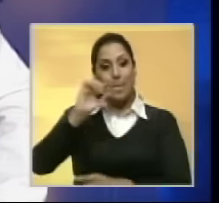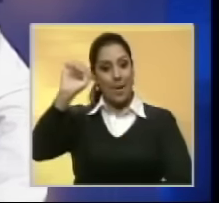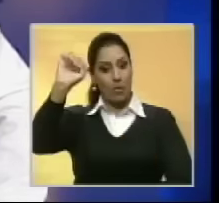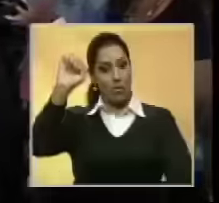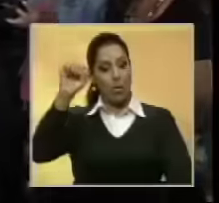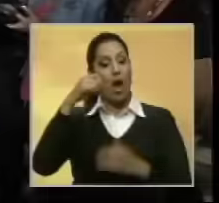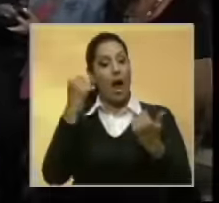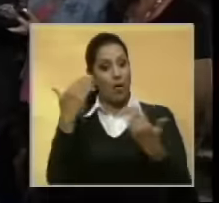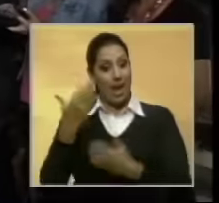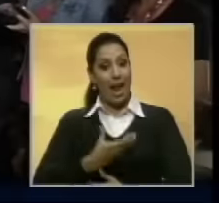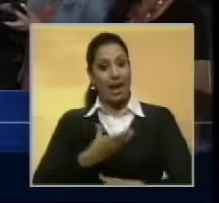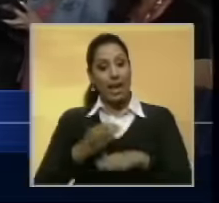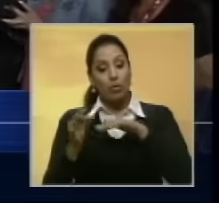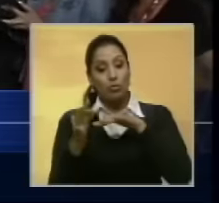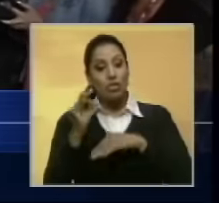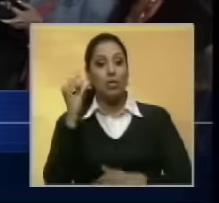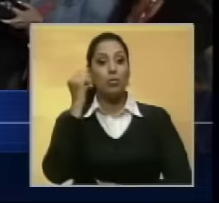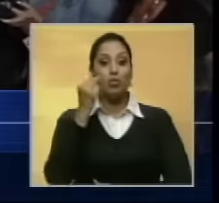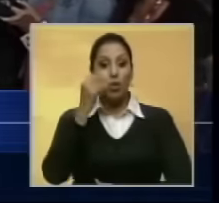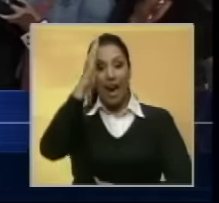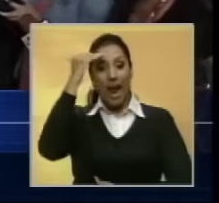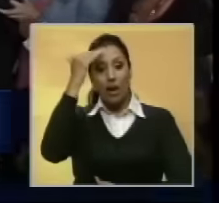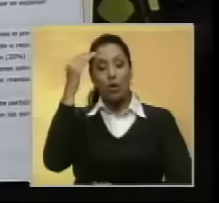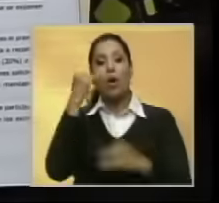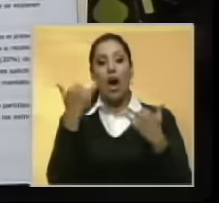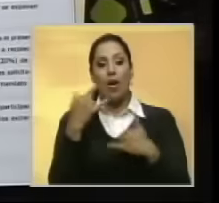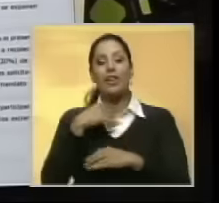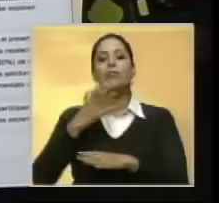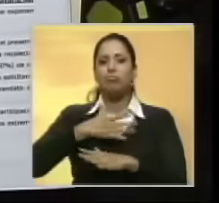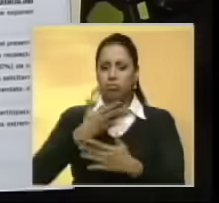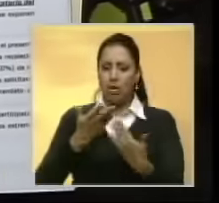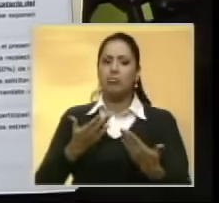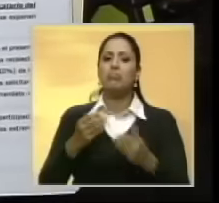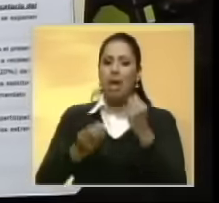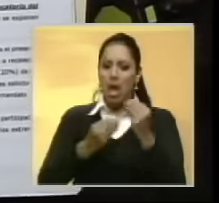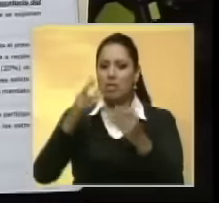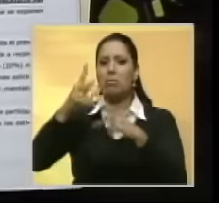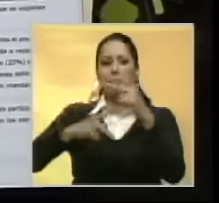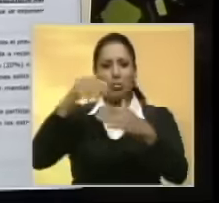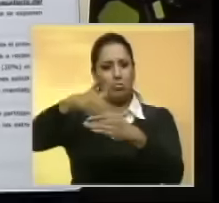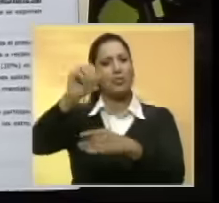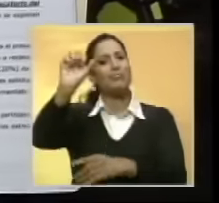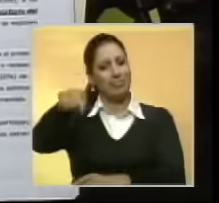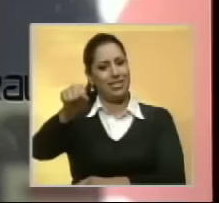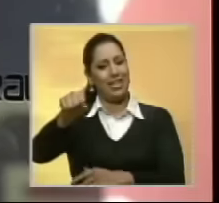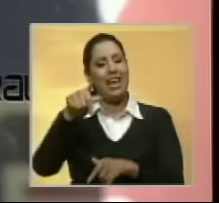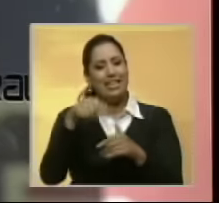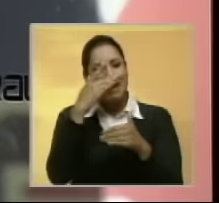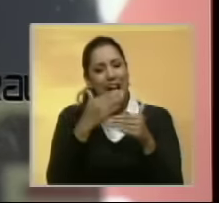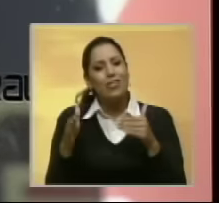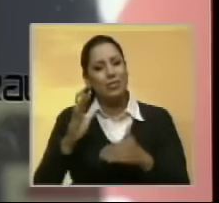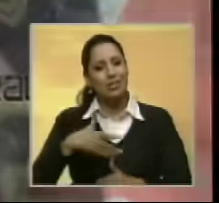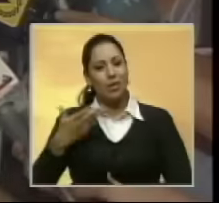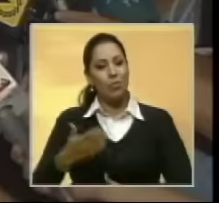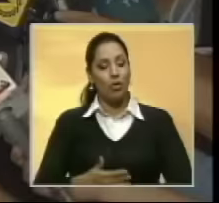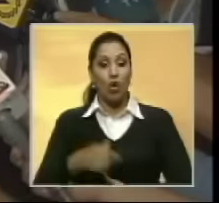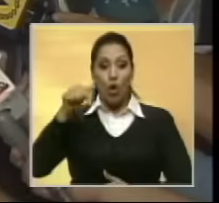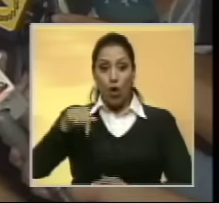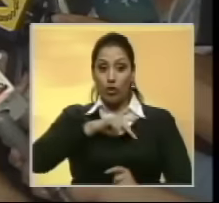revocatorio. El alcalde del municipio Sucre, Carlos Socariz, aseguró que es posible llevar a cabo el proceso electoral este mismo año.